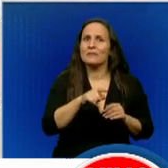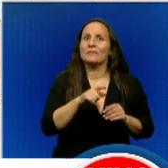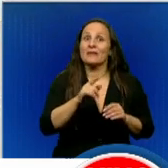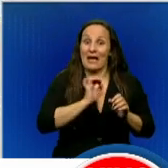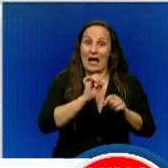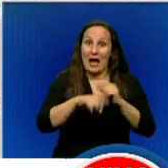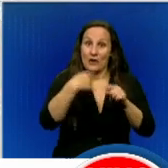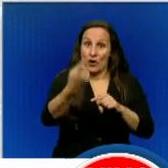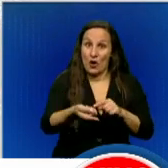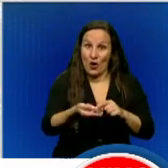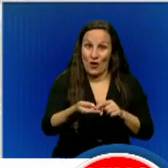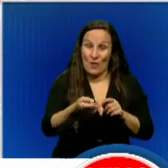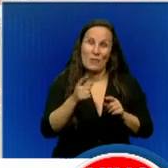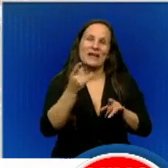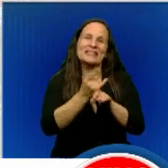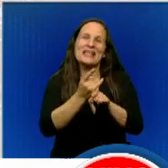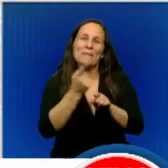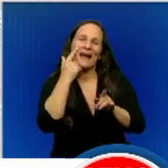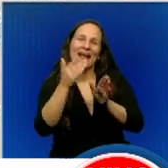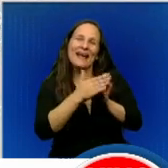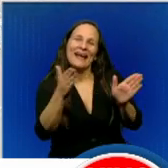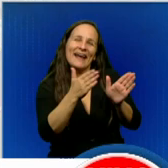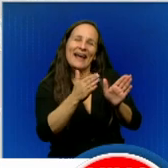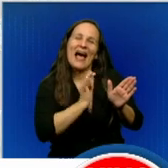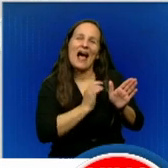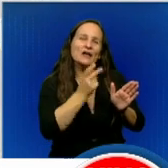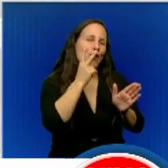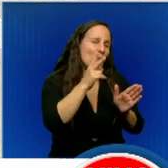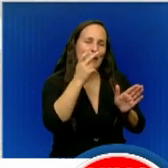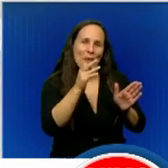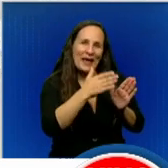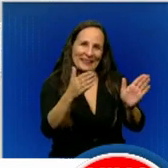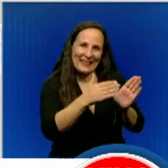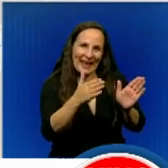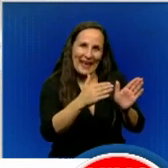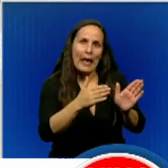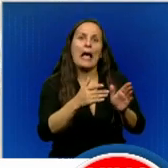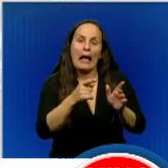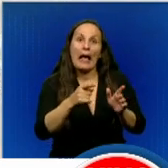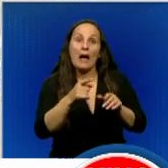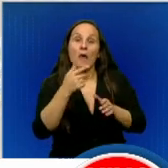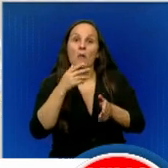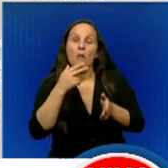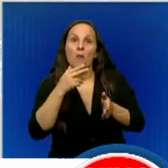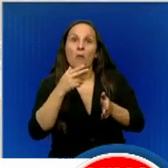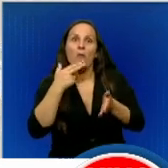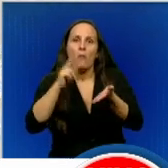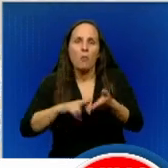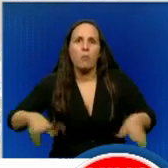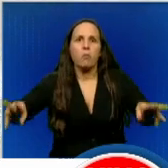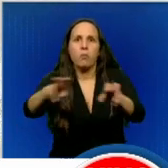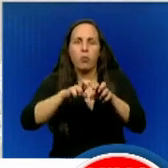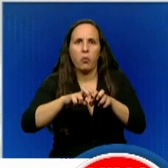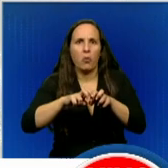ganancias del ejercicio 2020 va a significar un incremento de la recaudación muy importante que con el anterior